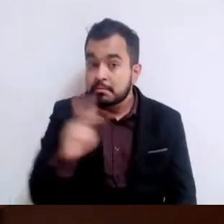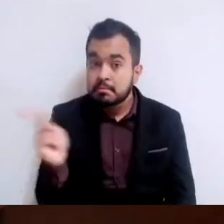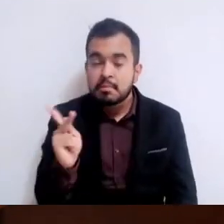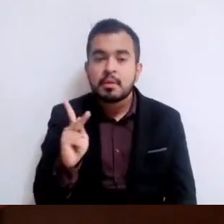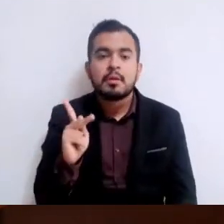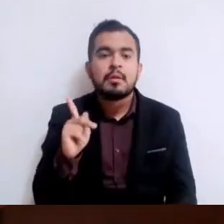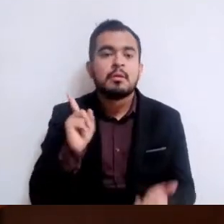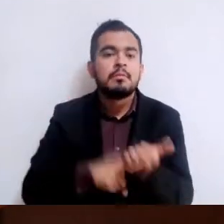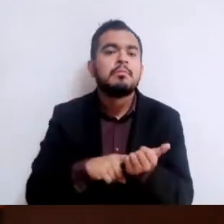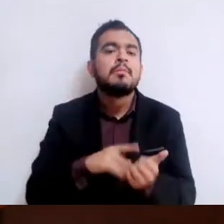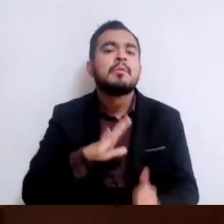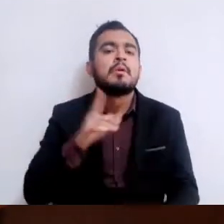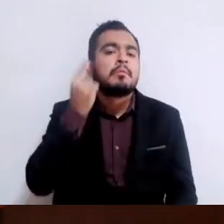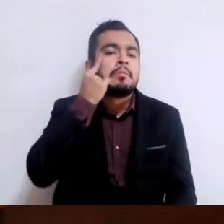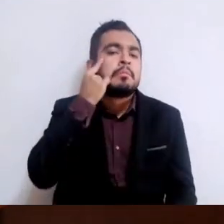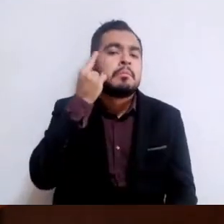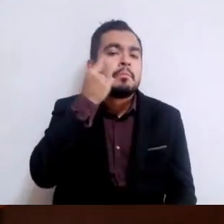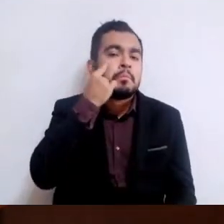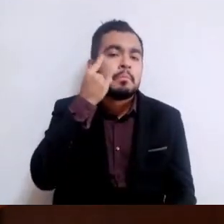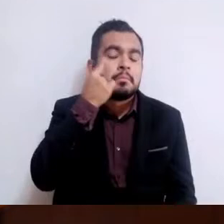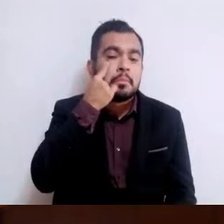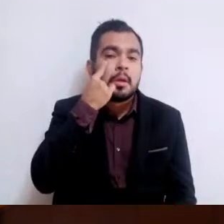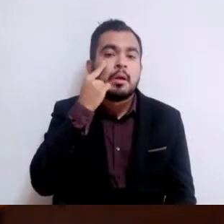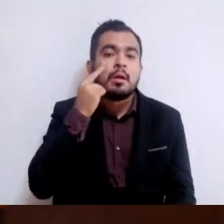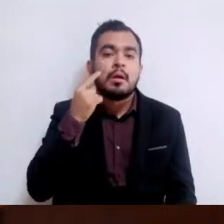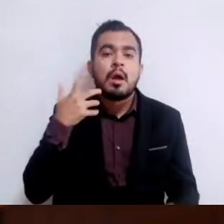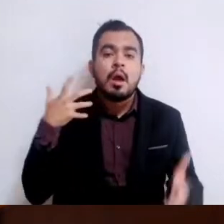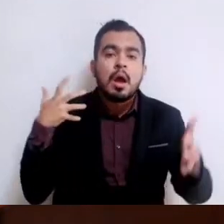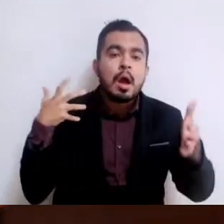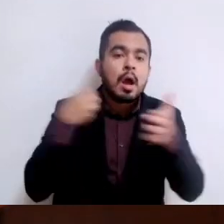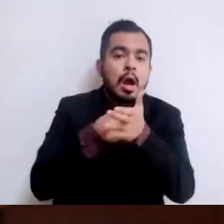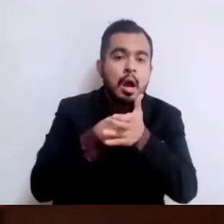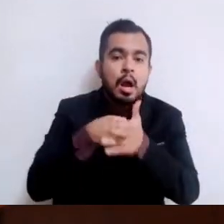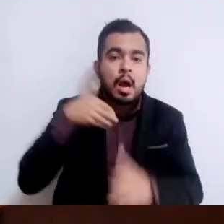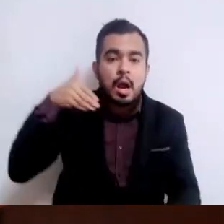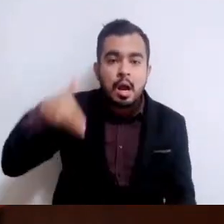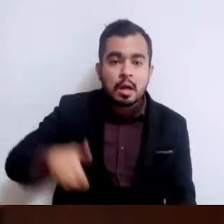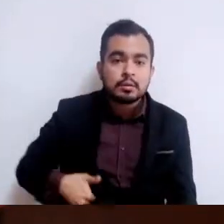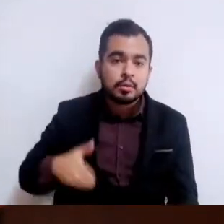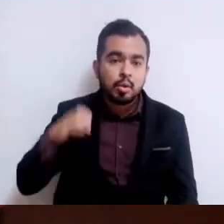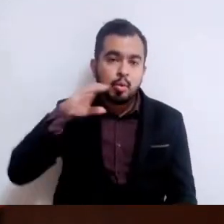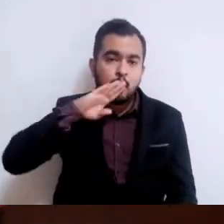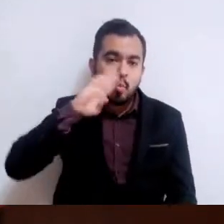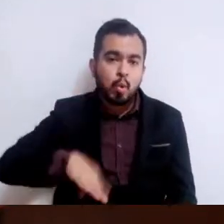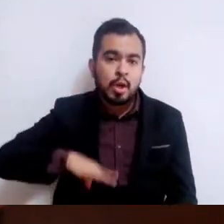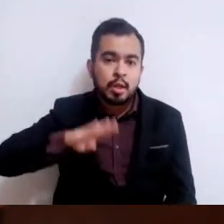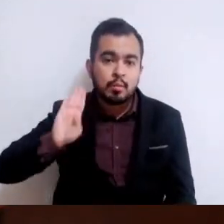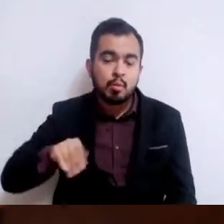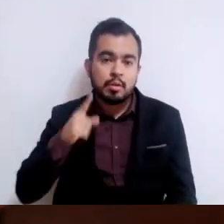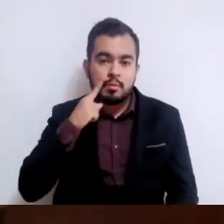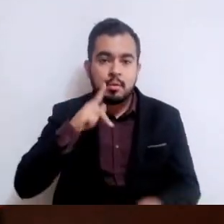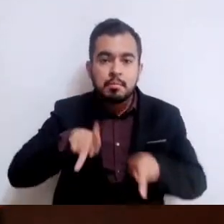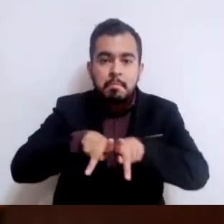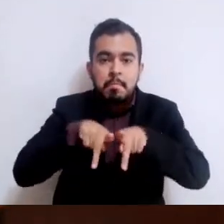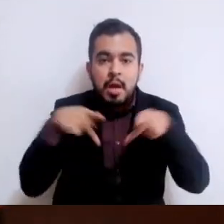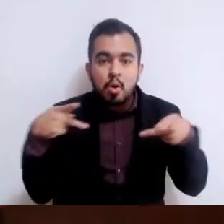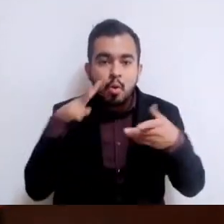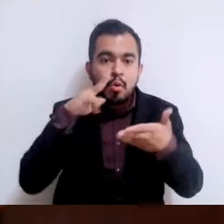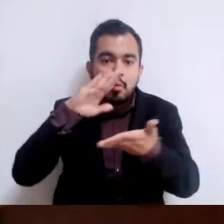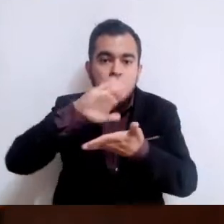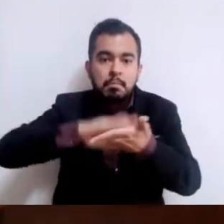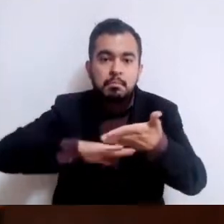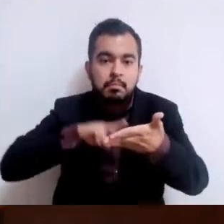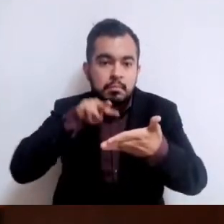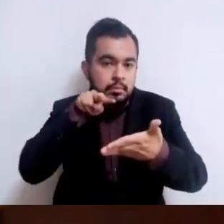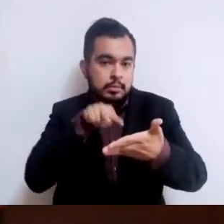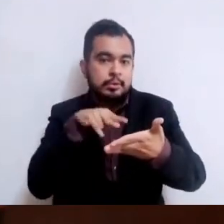se ha vuelto común conocer de accidentes fatales, viendo las portadas de los periódicos locales donde se ve involucrada la gente